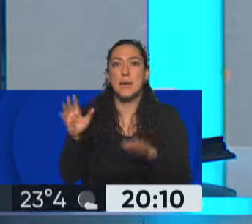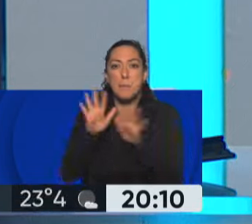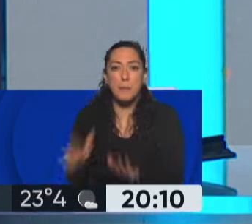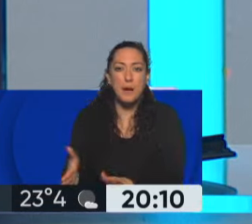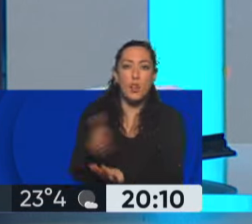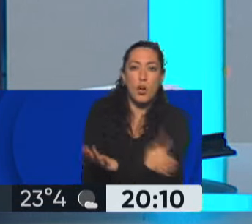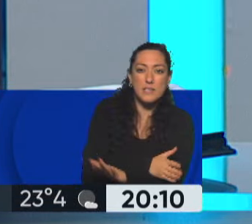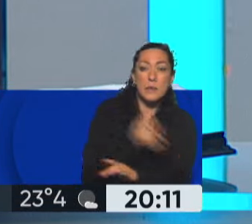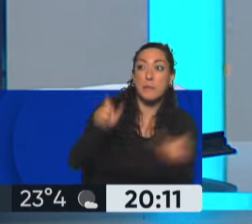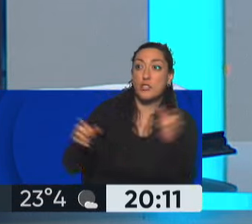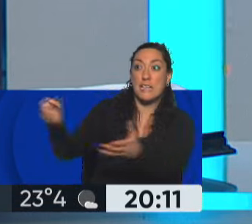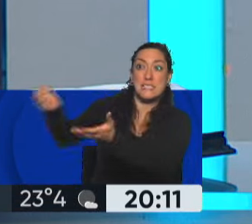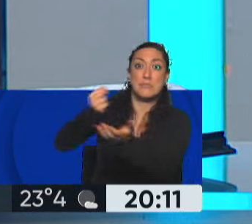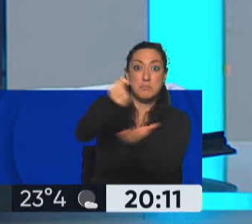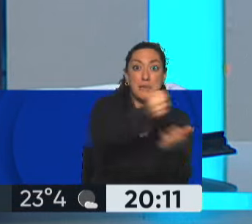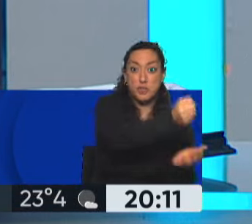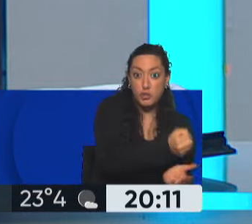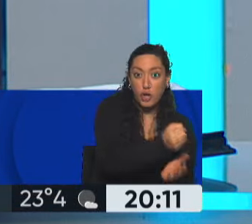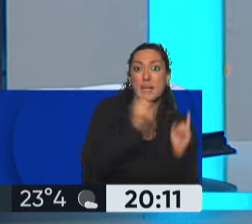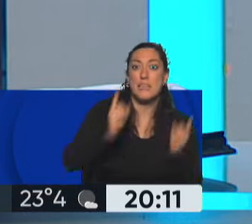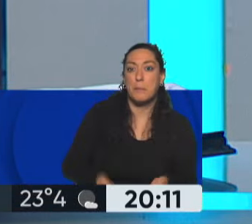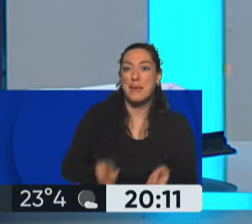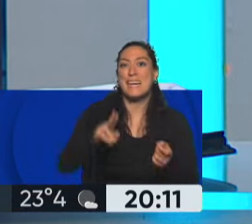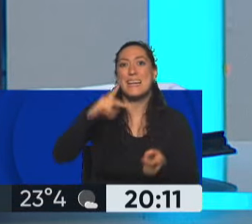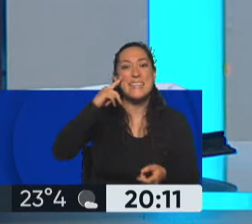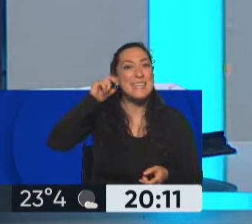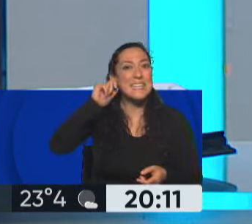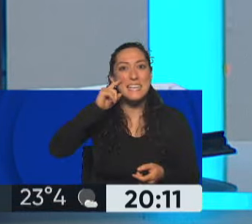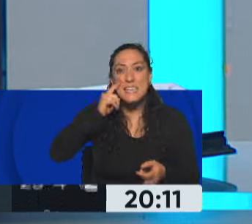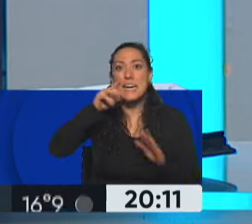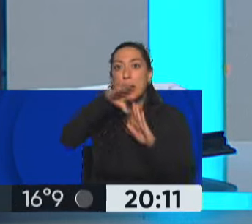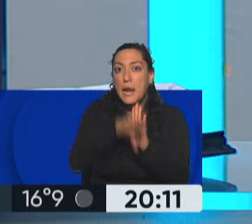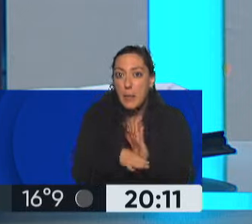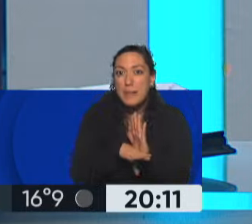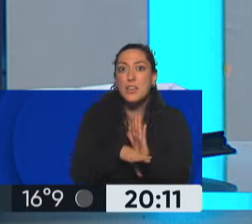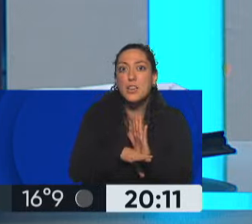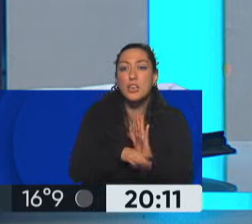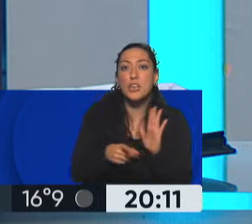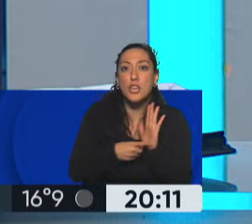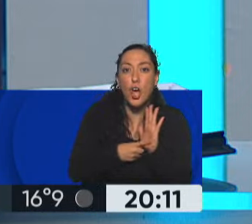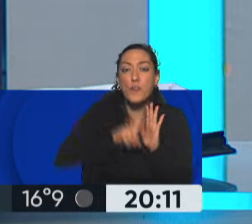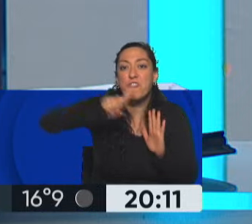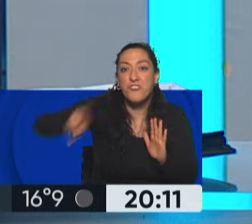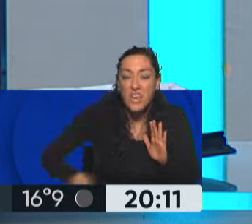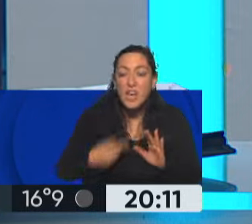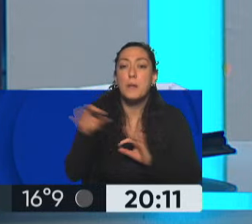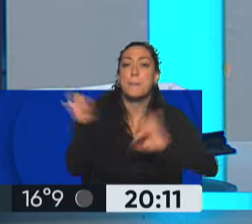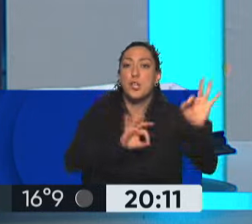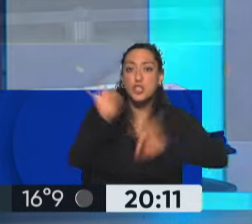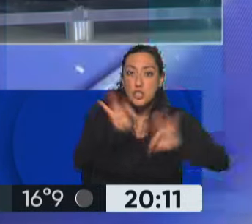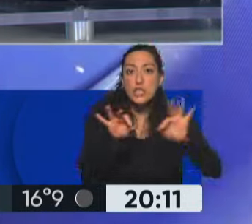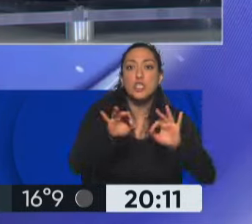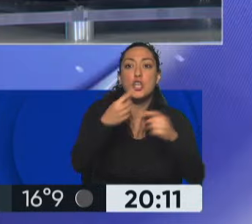a los inversores y y más con la reglamentación del rigi ha permitido que muchos proyectos en materia energética